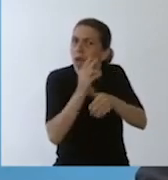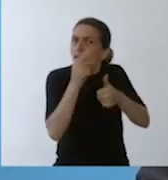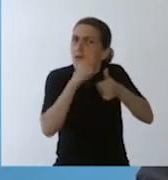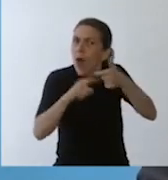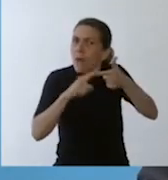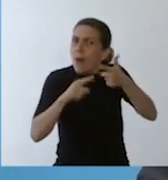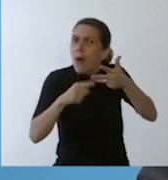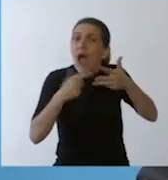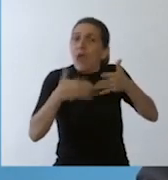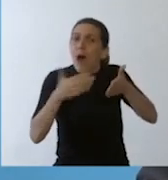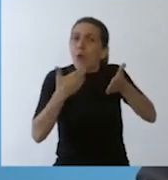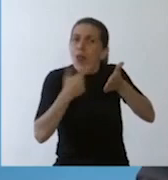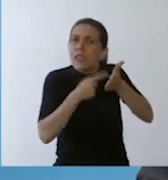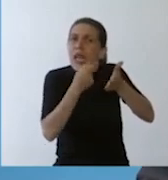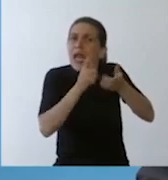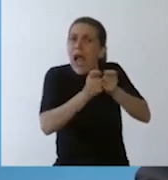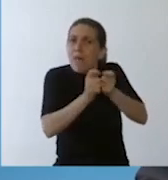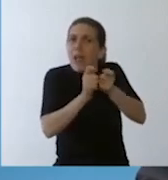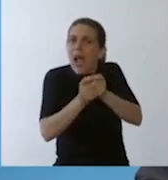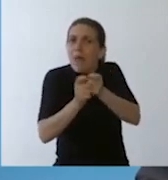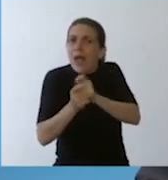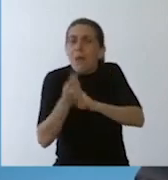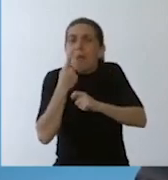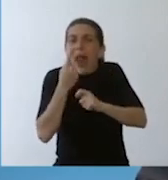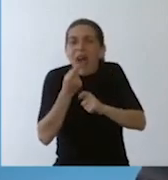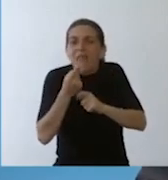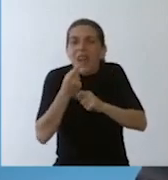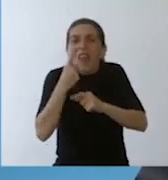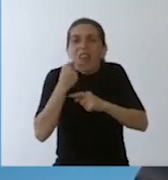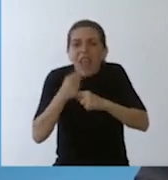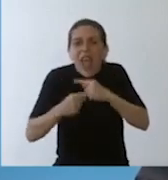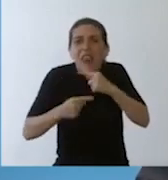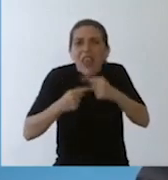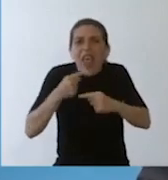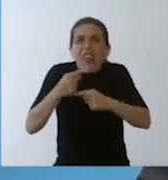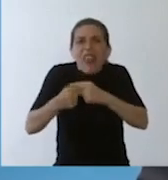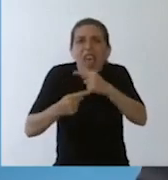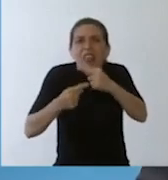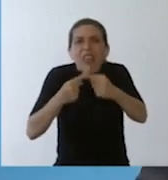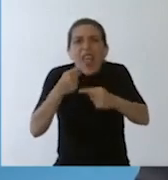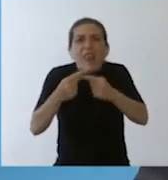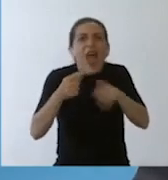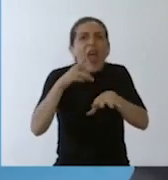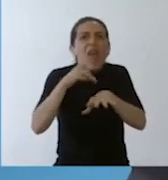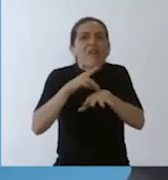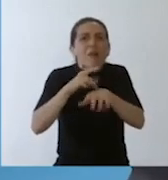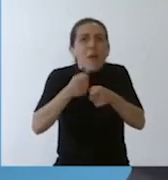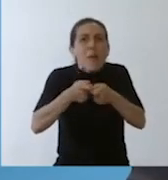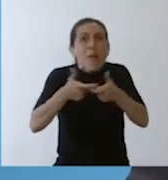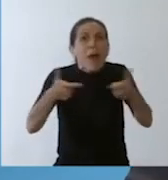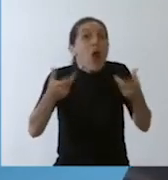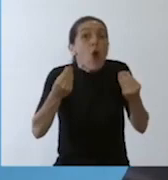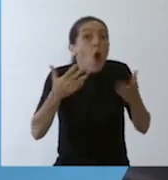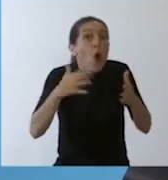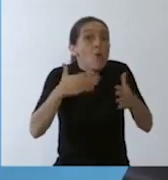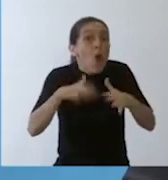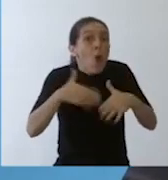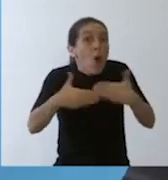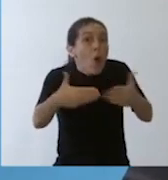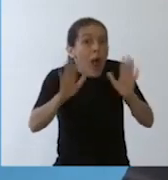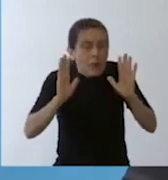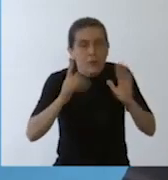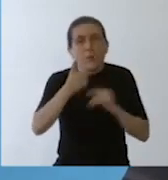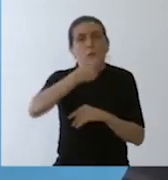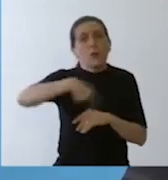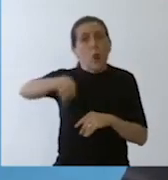modificadas en la medida que veamos el día a día, como dijimos del primer día, de la evolución de la enfermedad. En ese sentido, ustedes verán